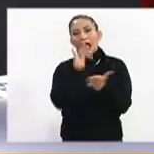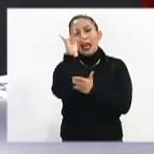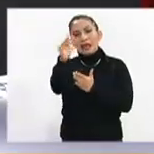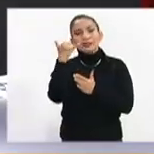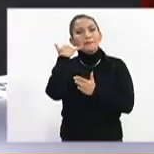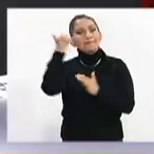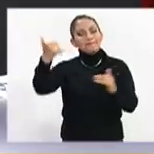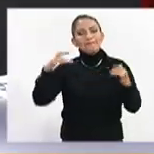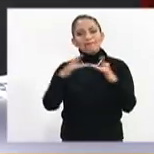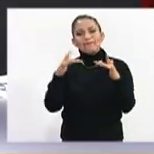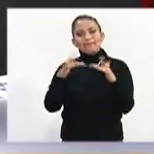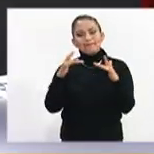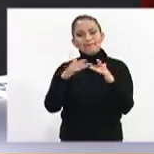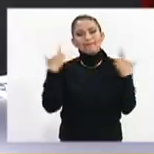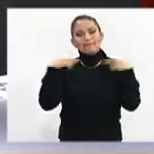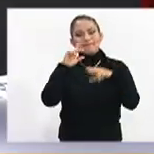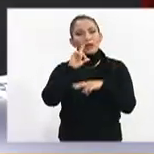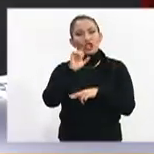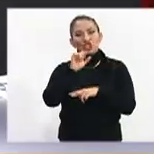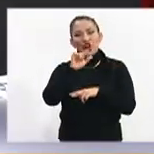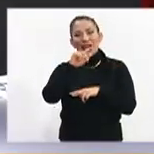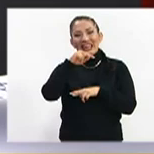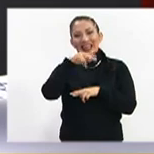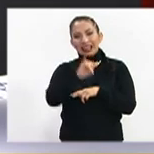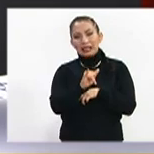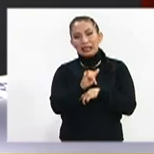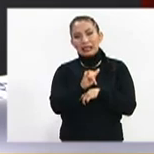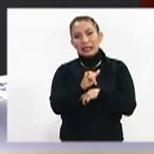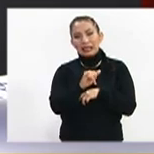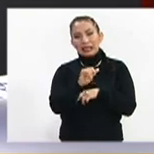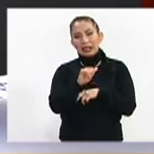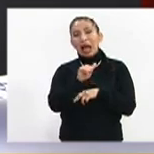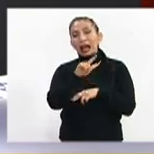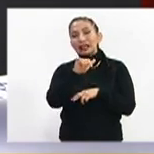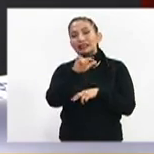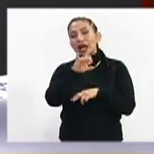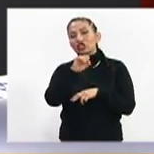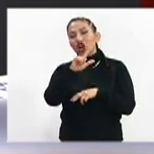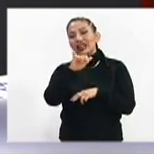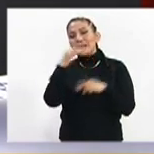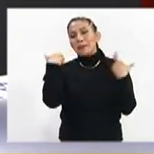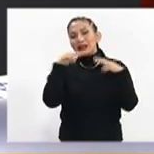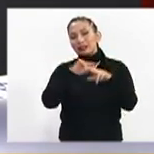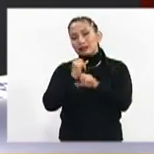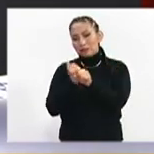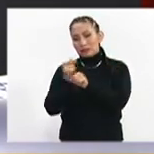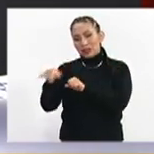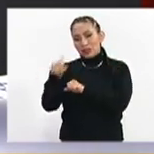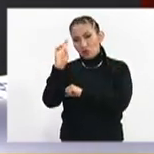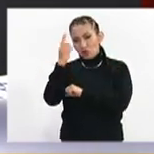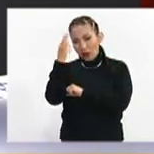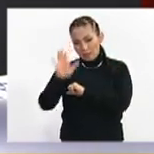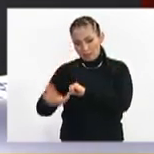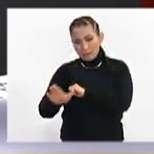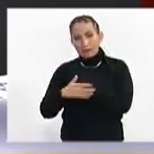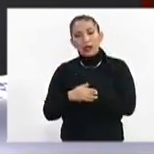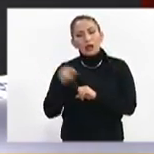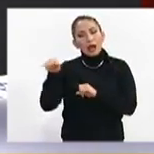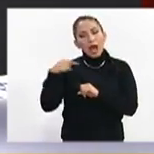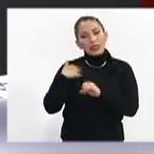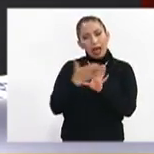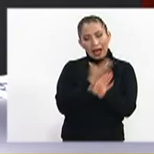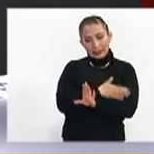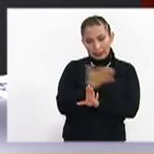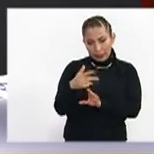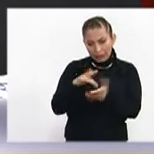Agradecemos que nos tome la llamada la maestra Solini, Alicia Solini, profesora e investigadora de la UNAM, con quien